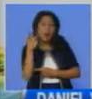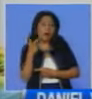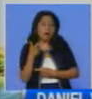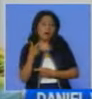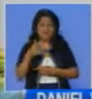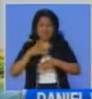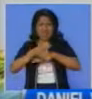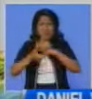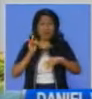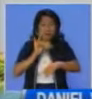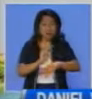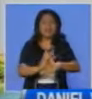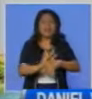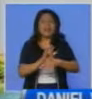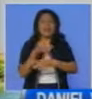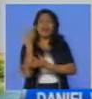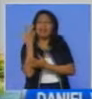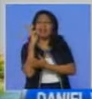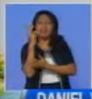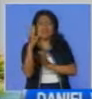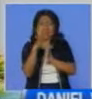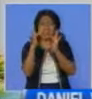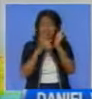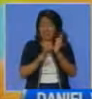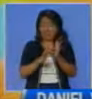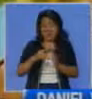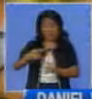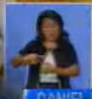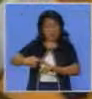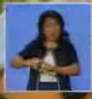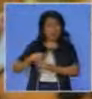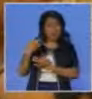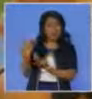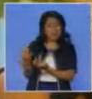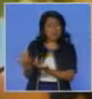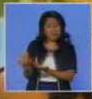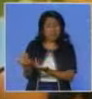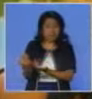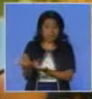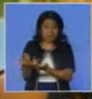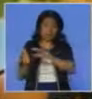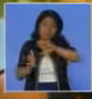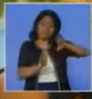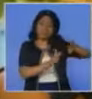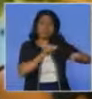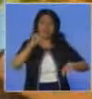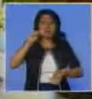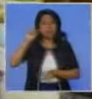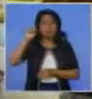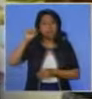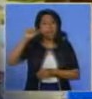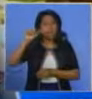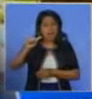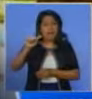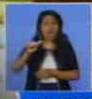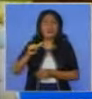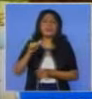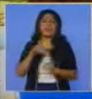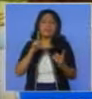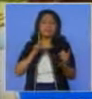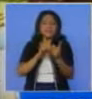16 de abril. Casi un mes, pues, doctor. Para Ana, lograr una consulta se había convertido en un verdadero vía